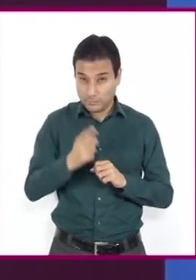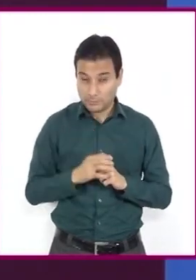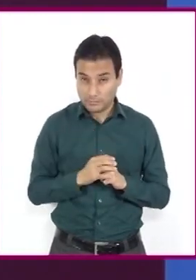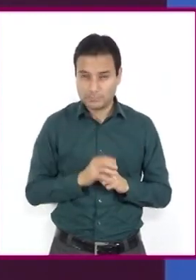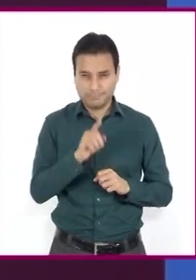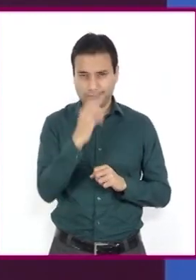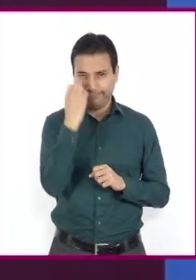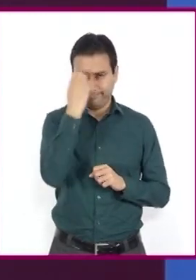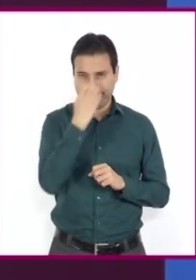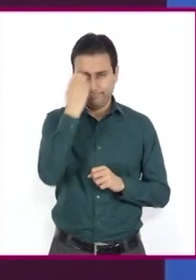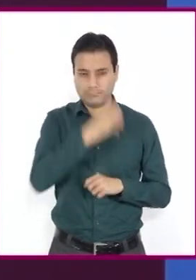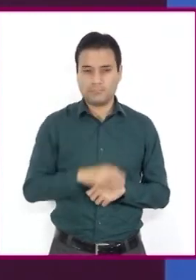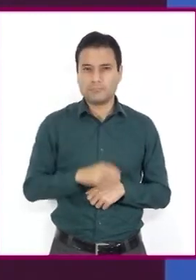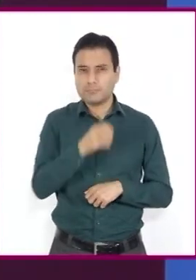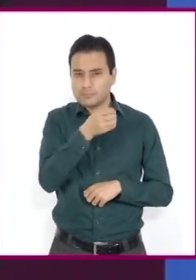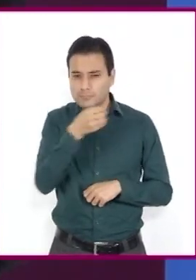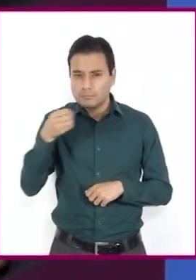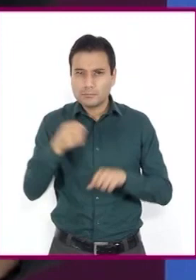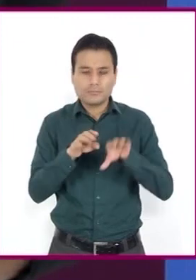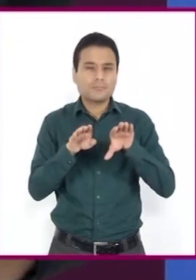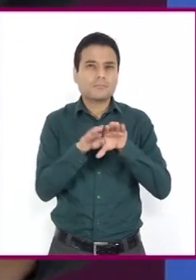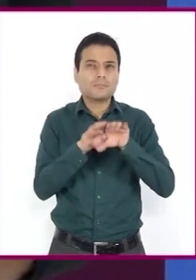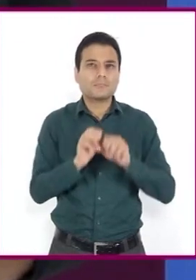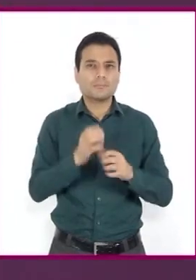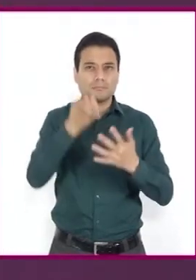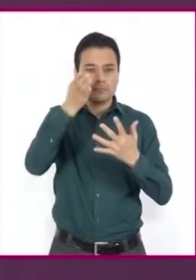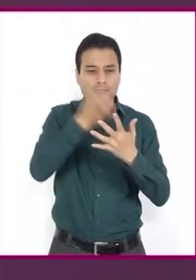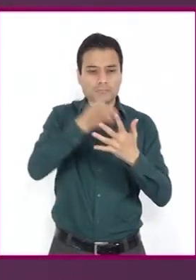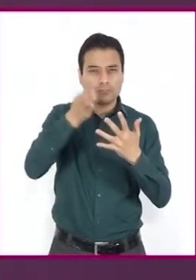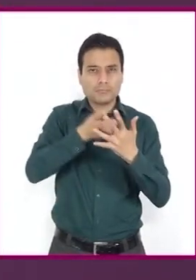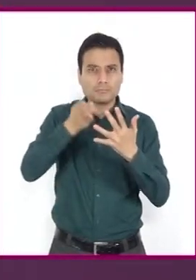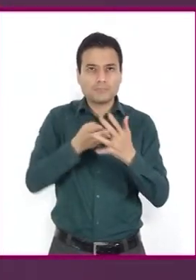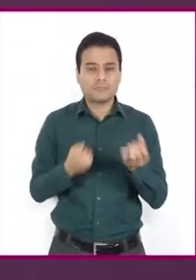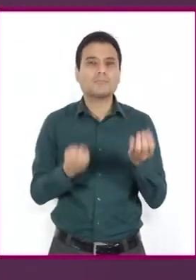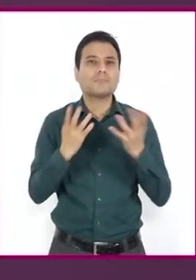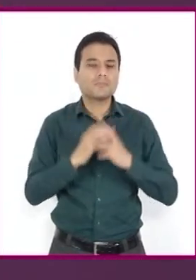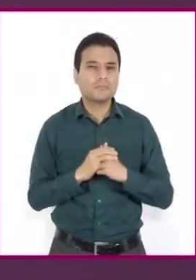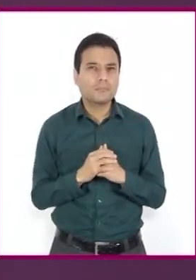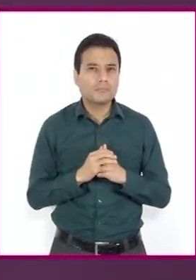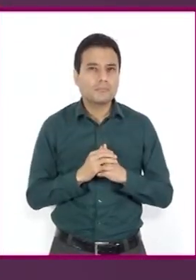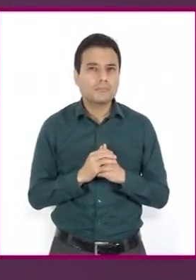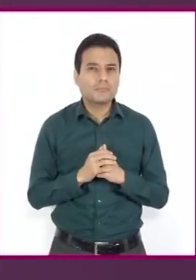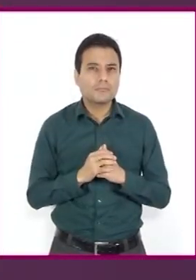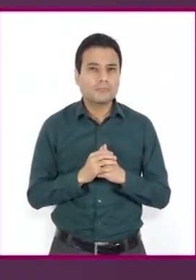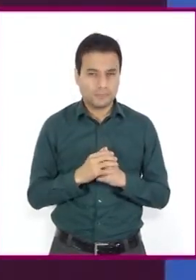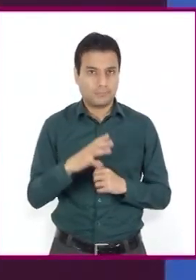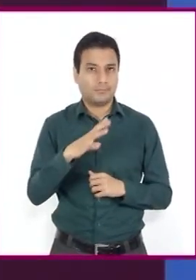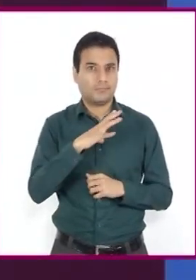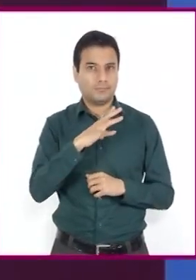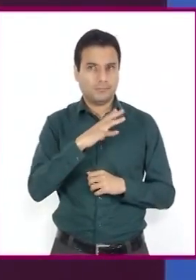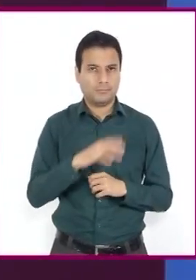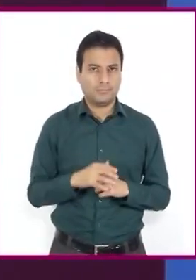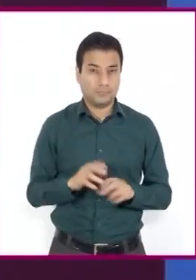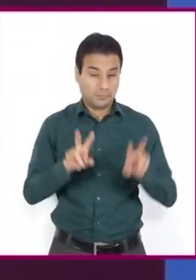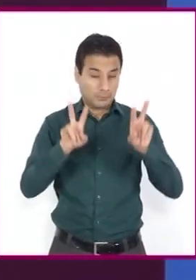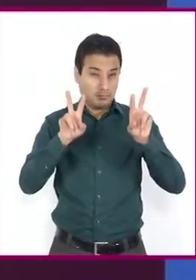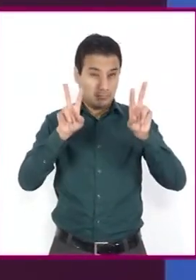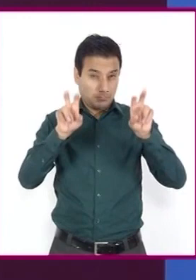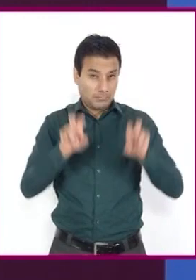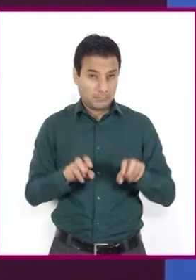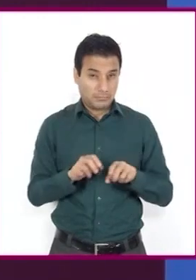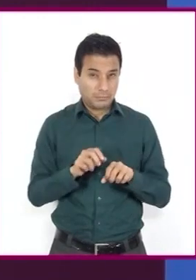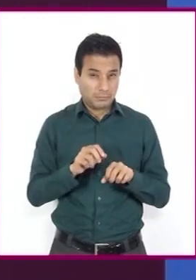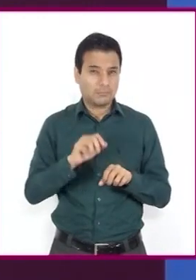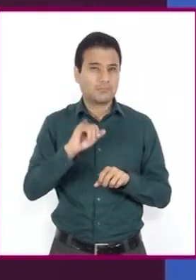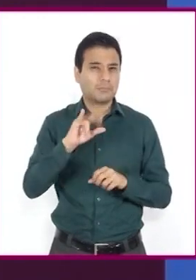su organización. ¿En cuántos apartados se divide? Estos apartados tienen un subtítulo que indiquen de qué se